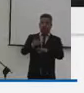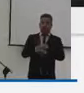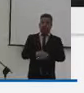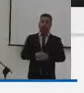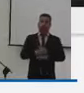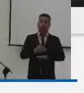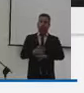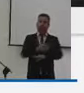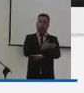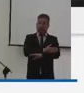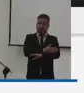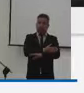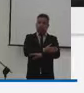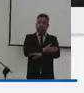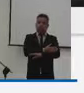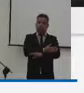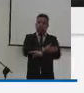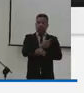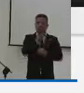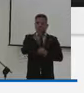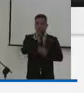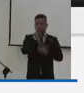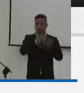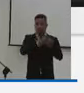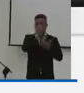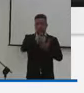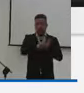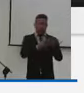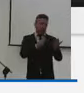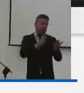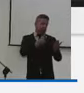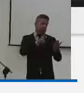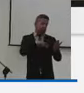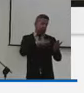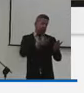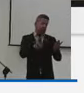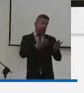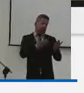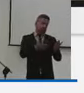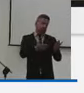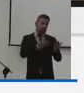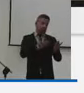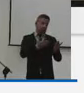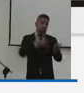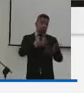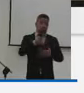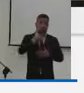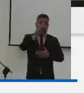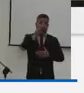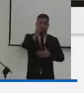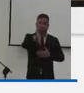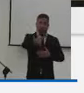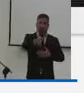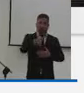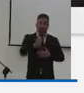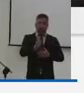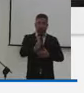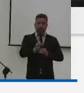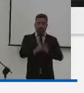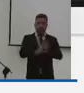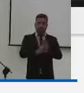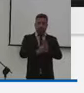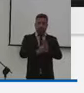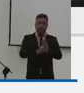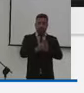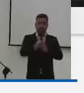estuve ya estudiando el proyecto. Yo estoy muy convencido de que va a ser importantísimo que